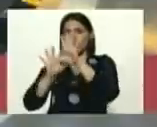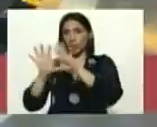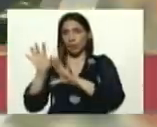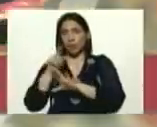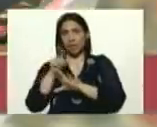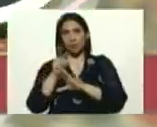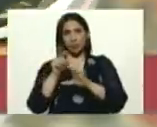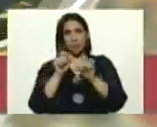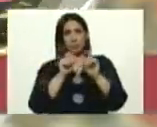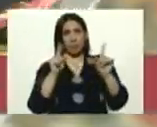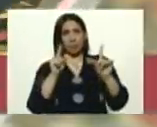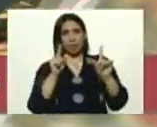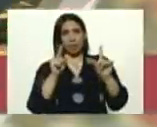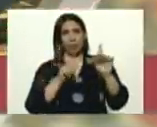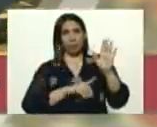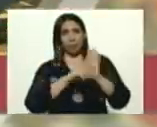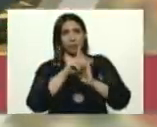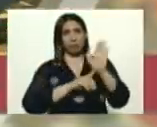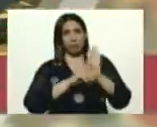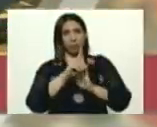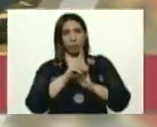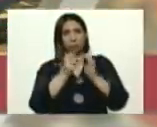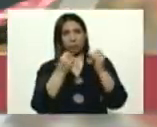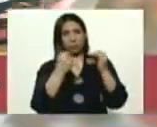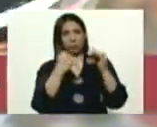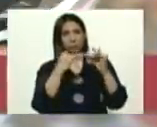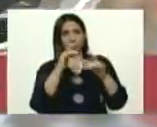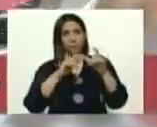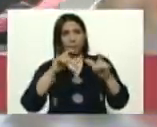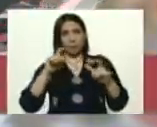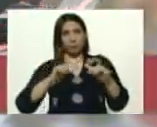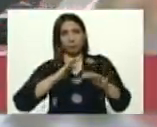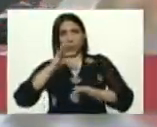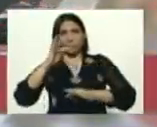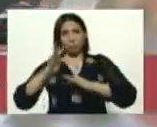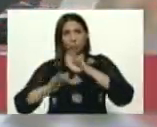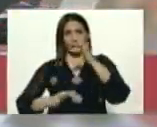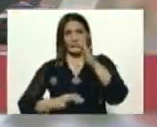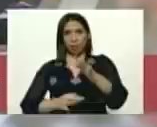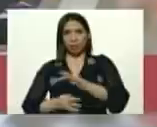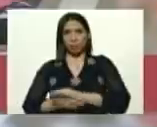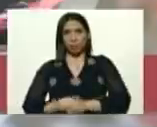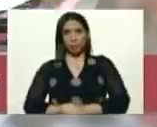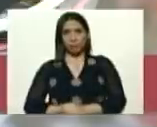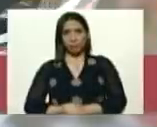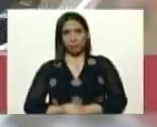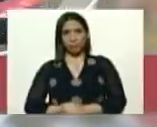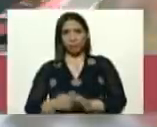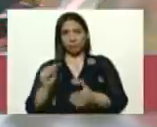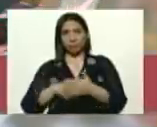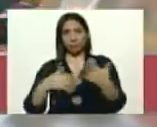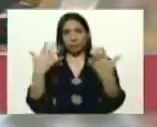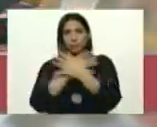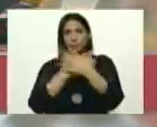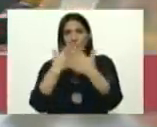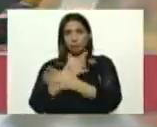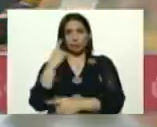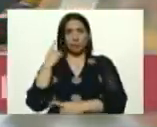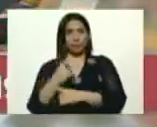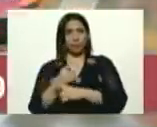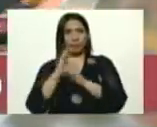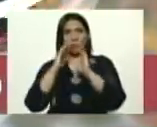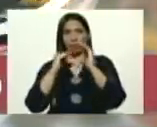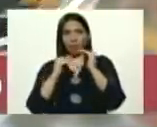el desarrollo de un número de casos comunitarios que, sin duda alguna, debemos atender